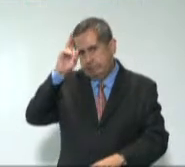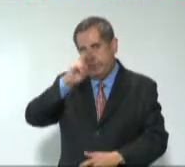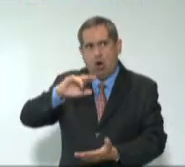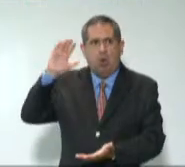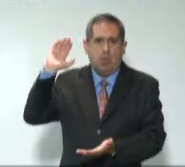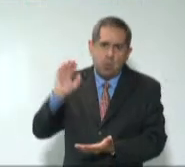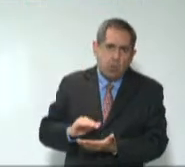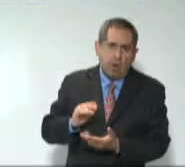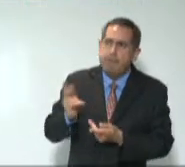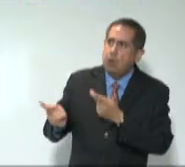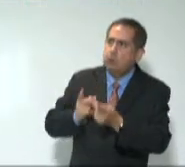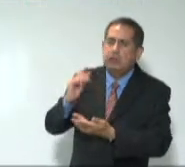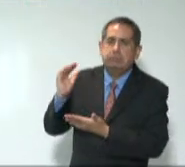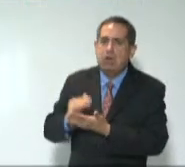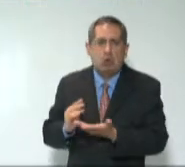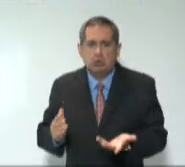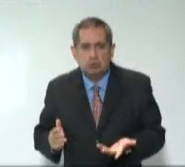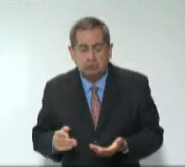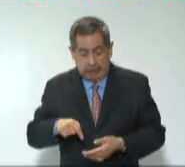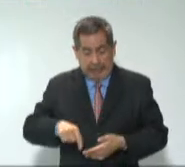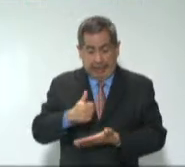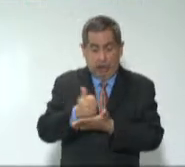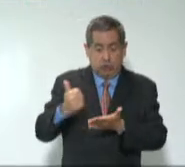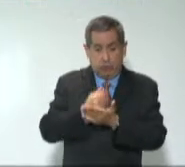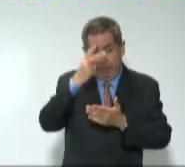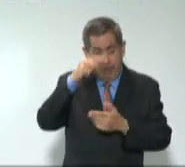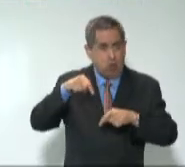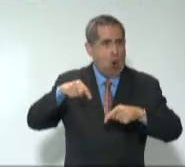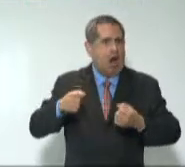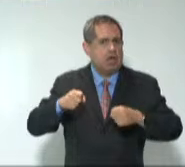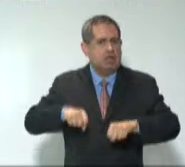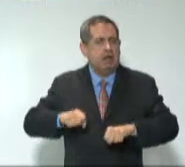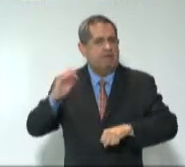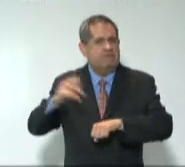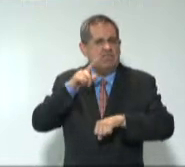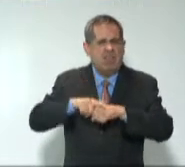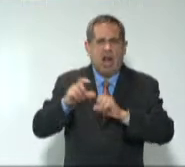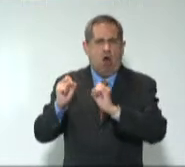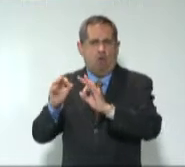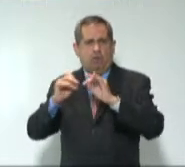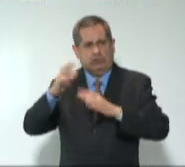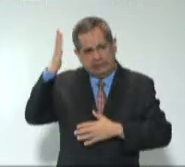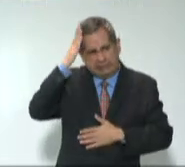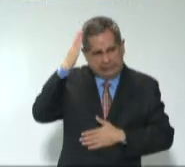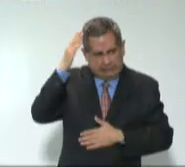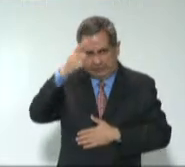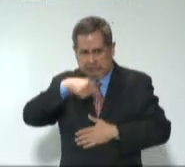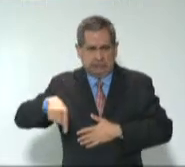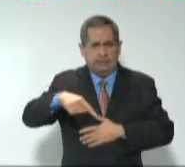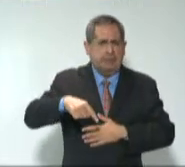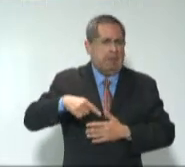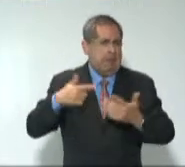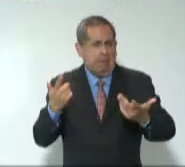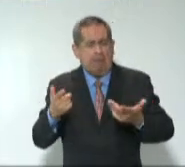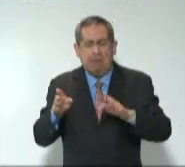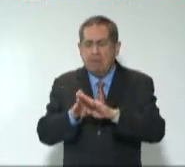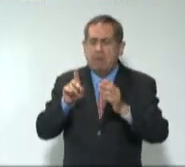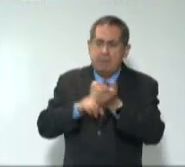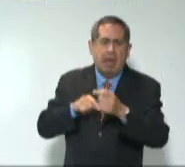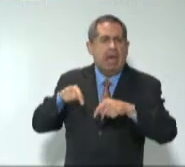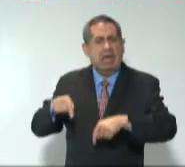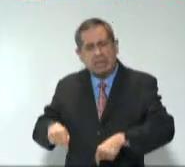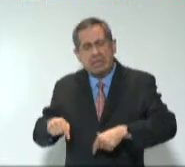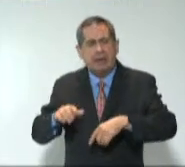evidente porque la Ciudad de México que es donde se sientan los poderes federales principalmente pues evidentemente ha sido uno de los